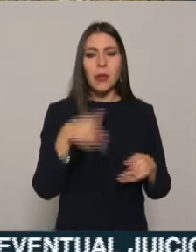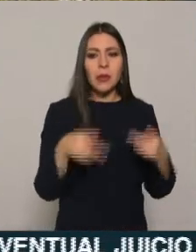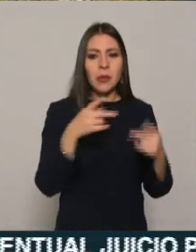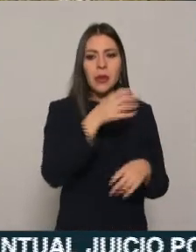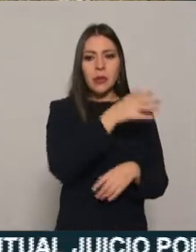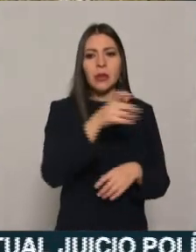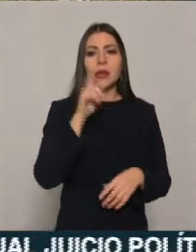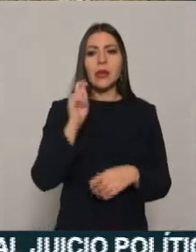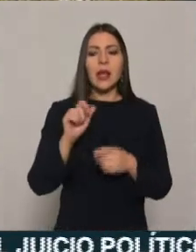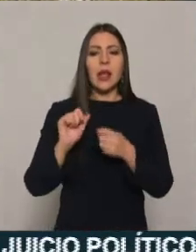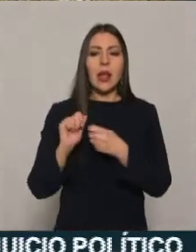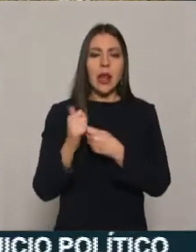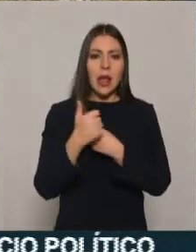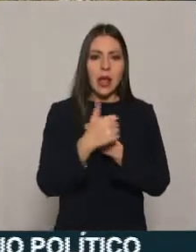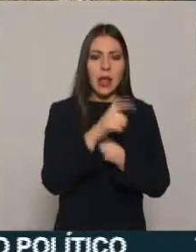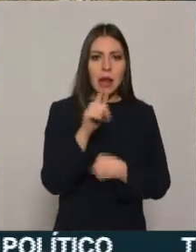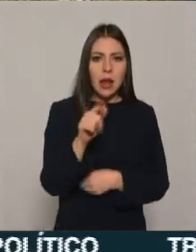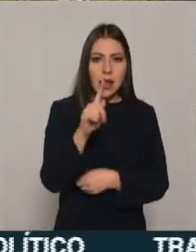Los enlatados,